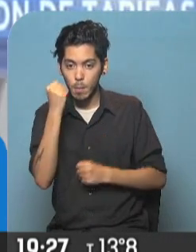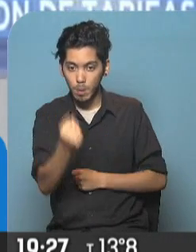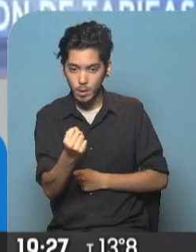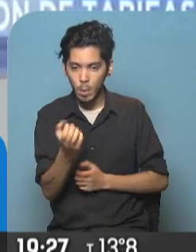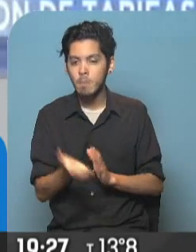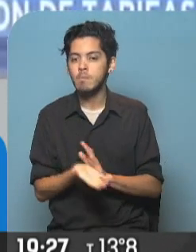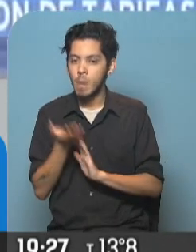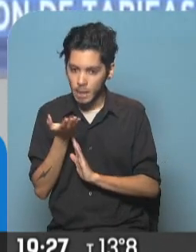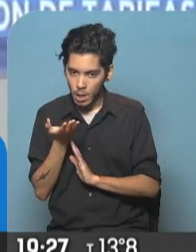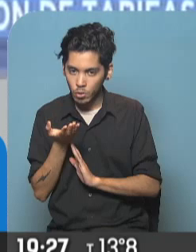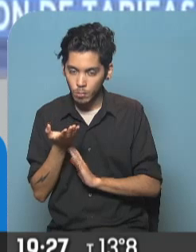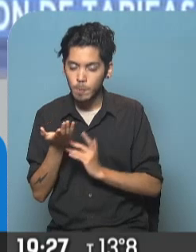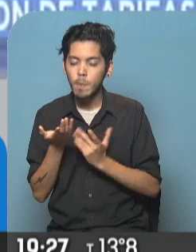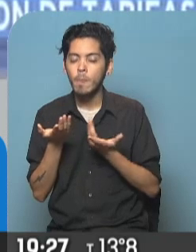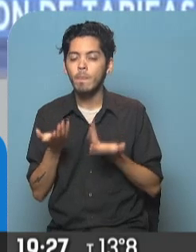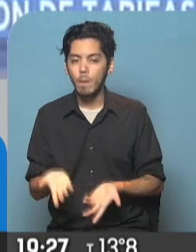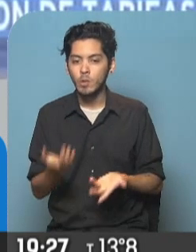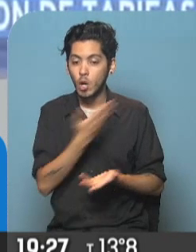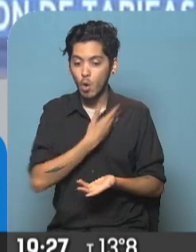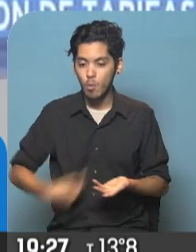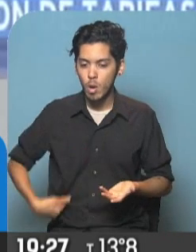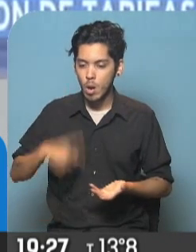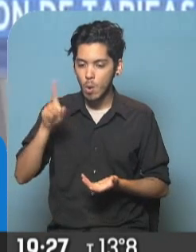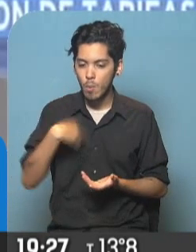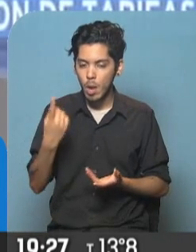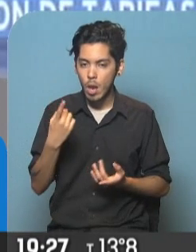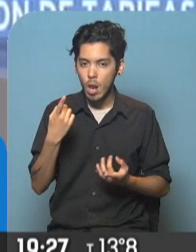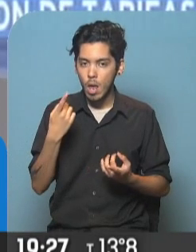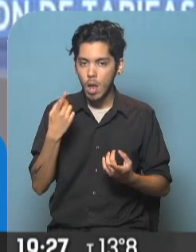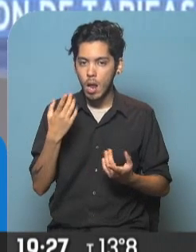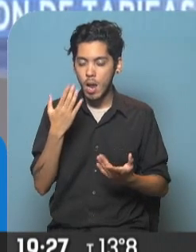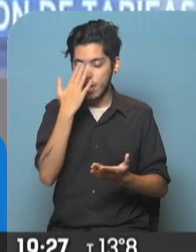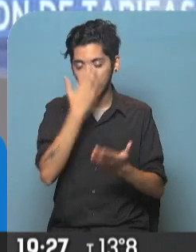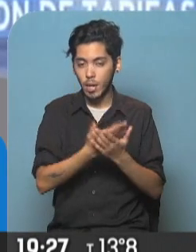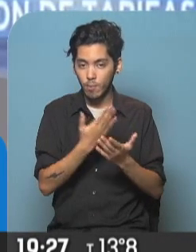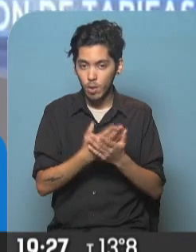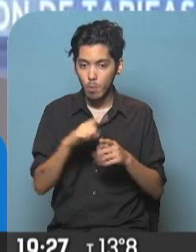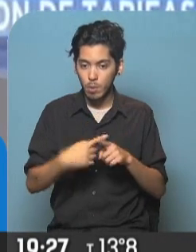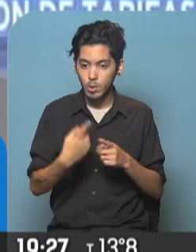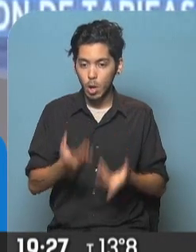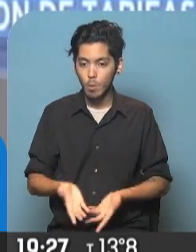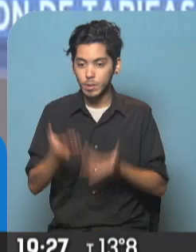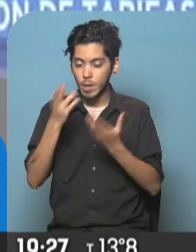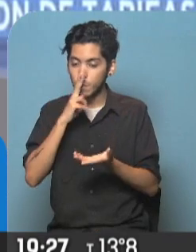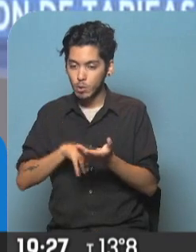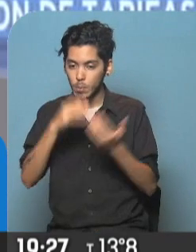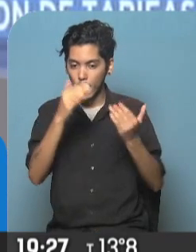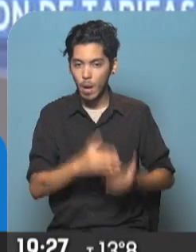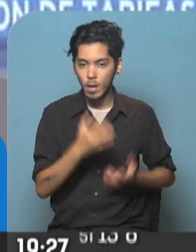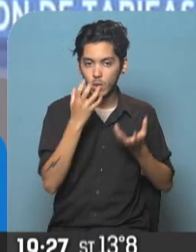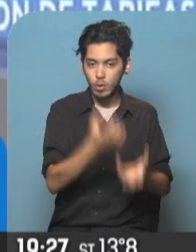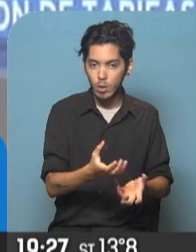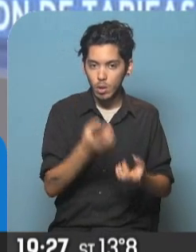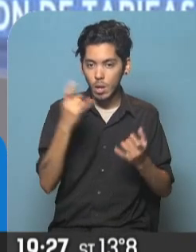alto entonces el gobierno termina afrontando el costo político de subir tarifas para bajar subsidios que tiene el costo político